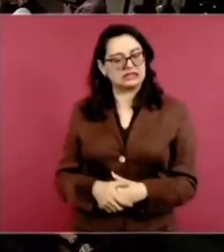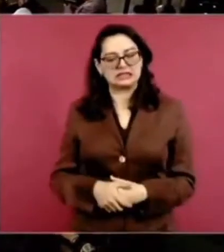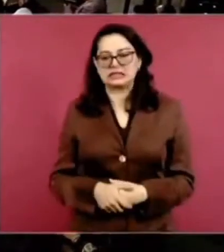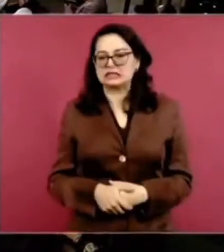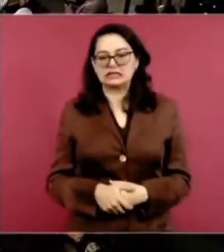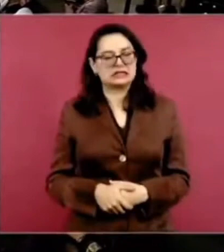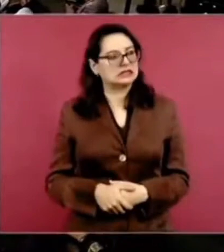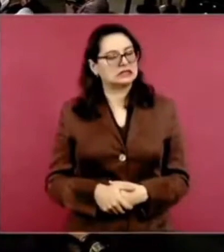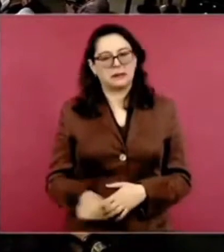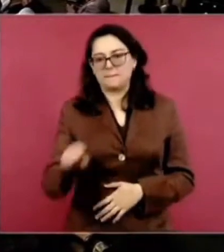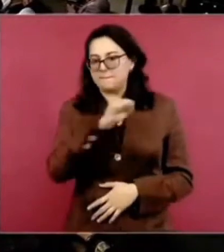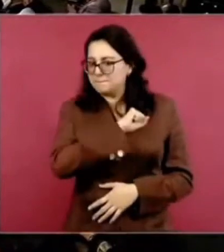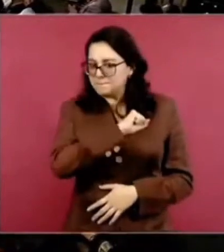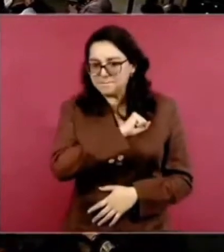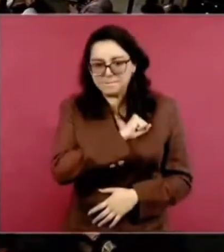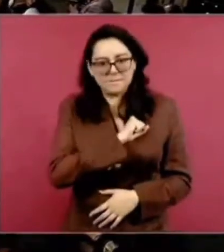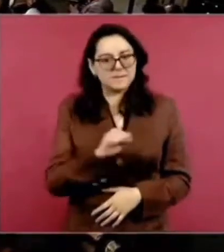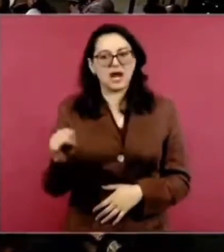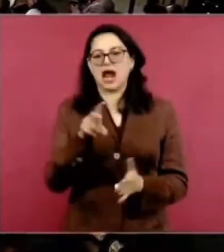medieval,